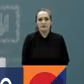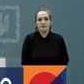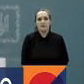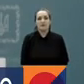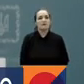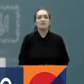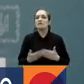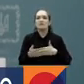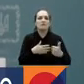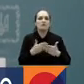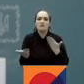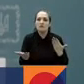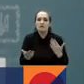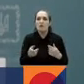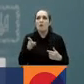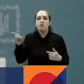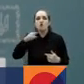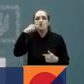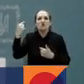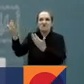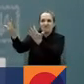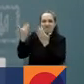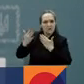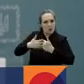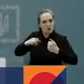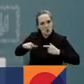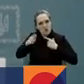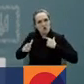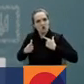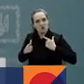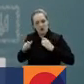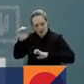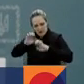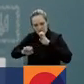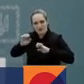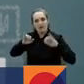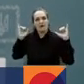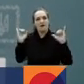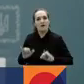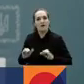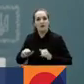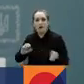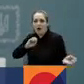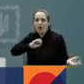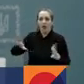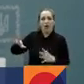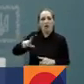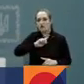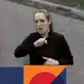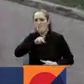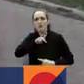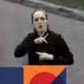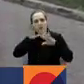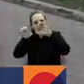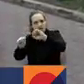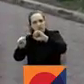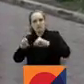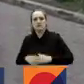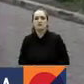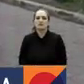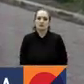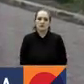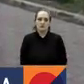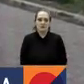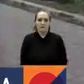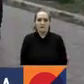No importa cuántos soldados rusos traigan aquí, lucharemos, nos defenderemos, no renunciaremos a nada de lo que nos pertenece. El ahora de